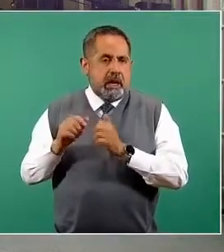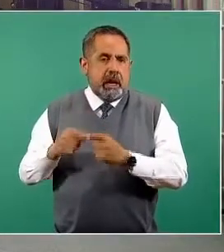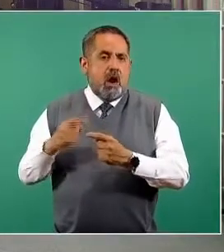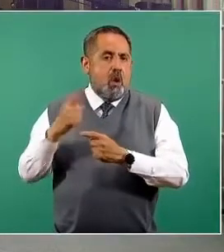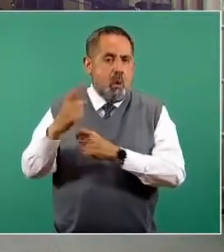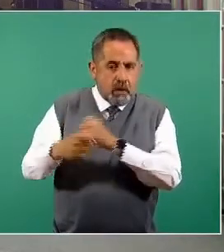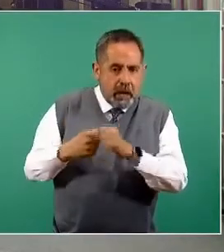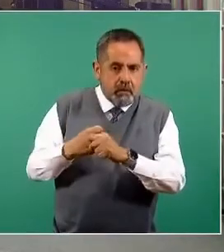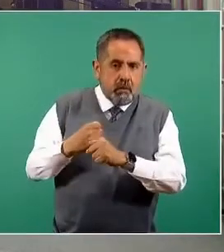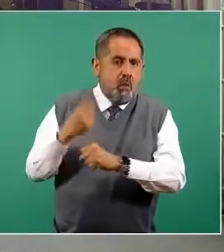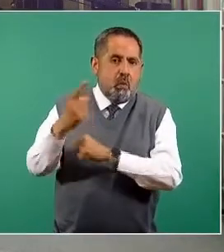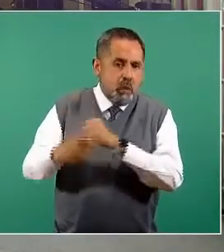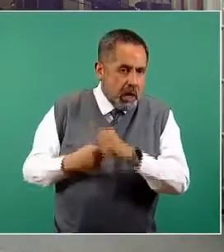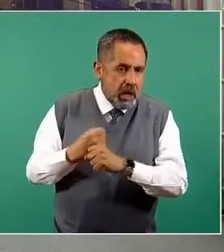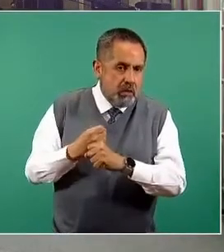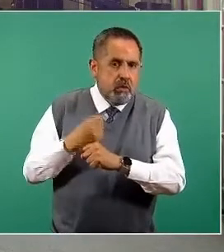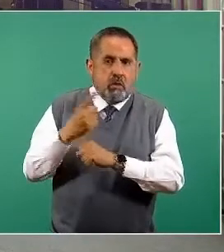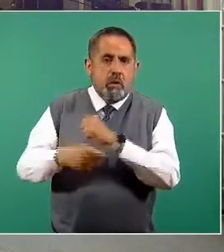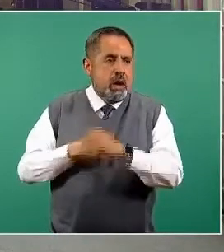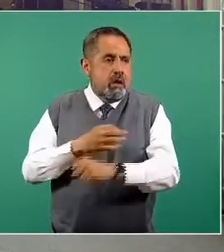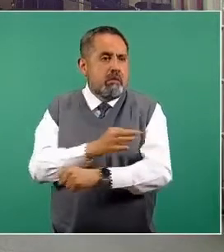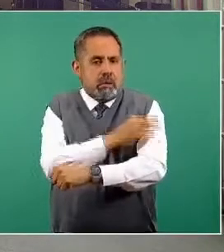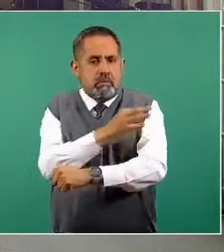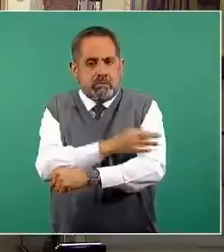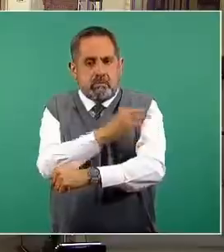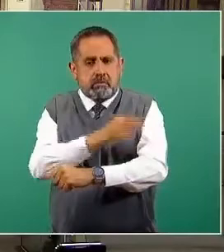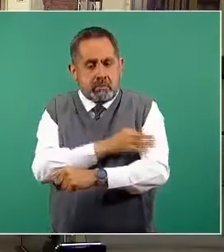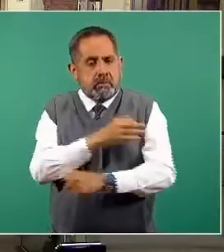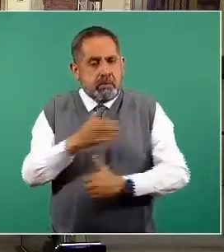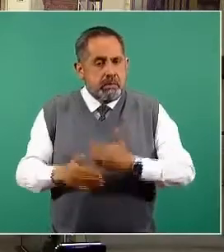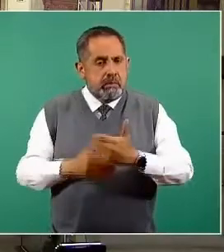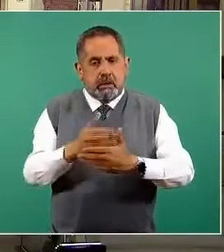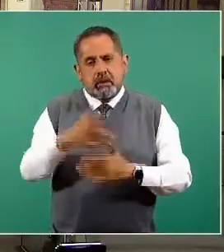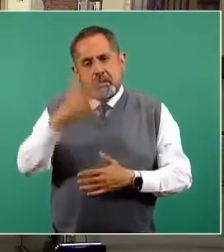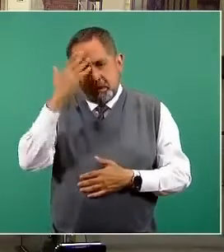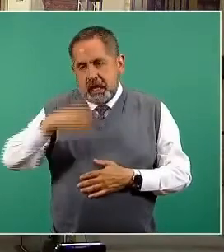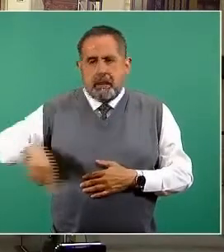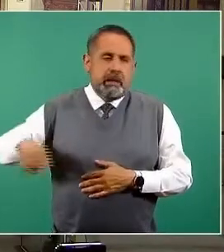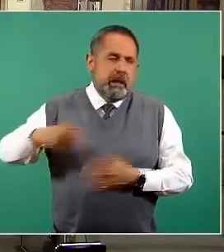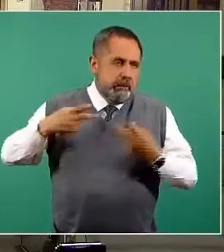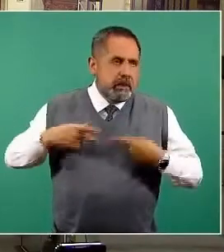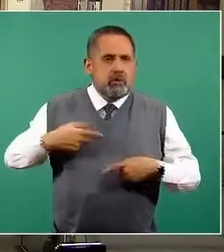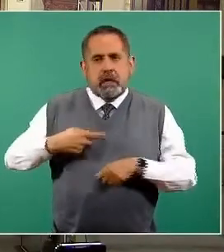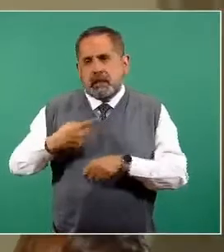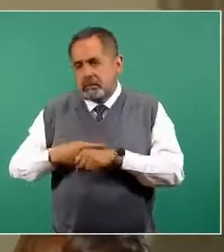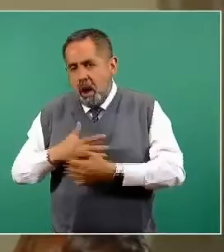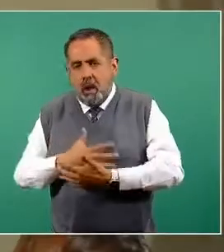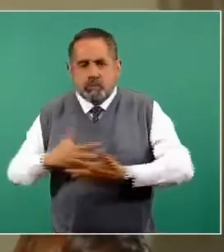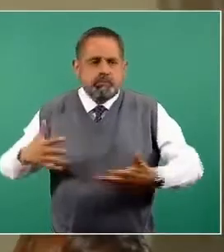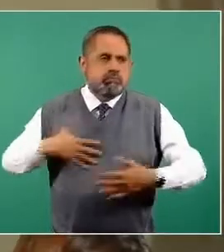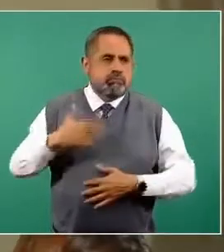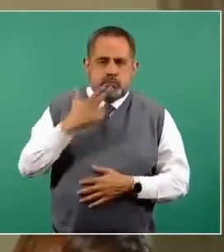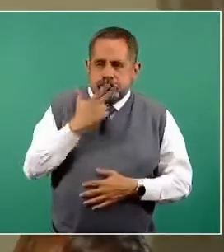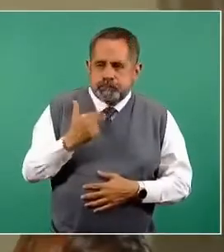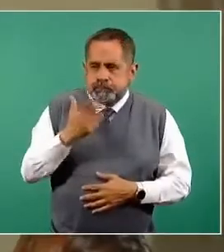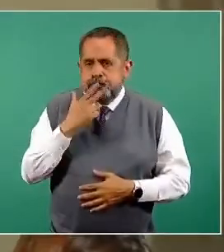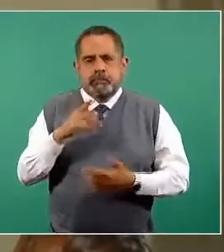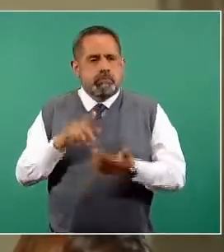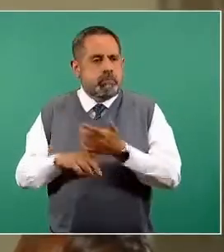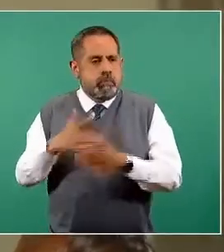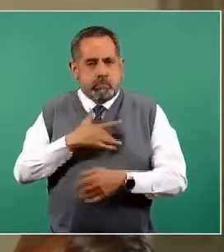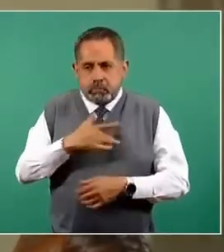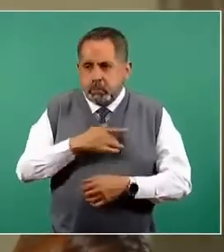quedarse, sobre todo que en México especialmente pues somos hipertensos, tenemos enfermedades coronarias, somos diabéticos,